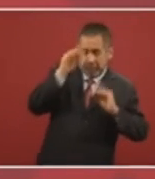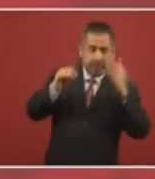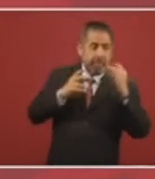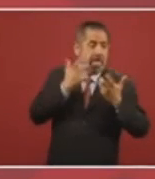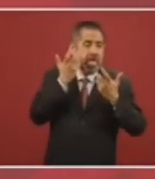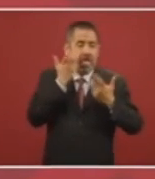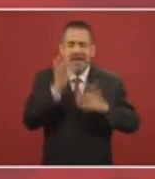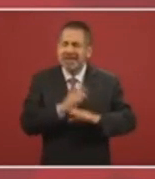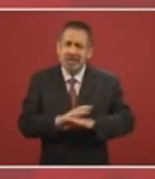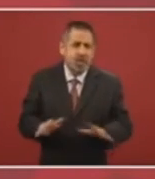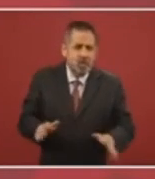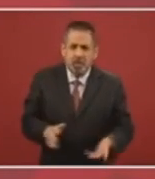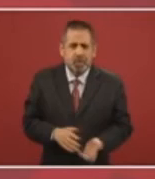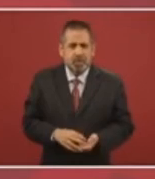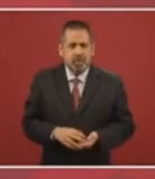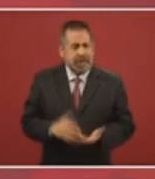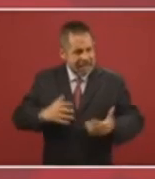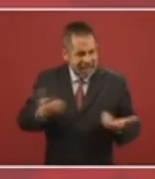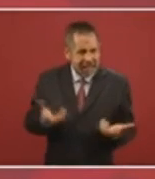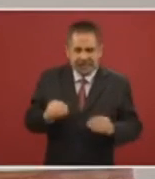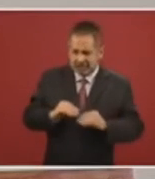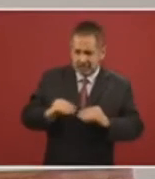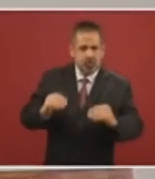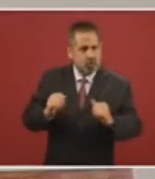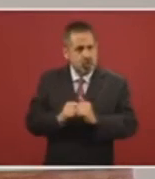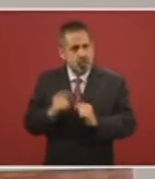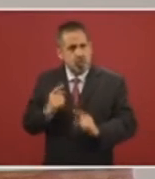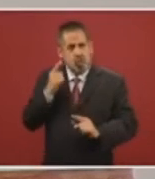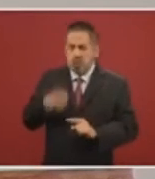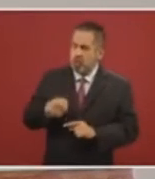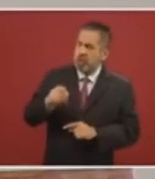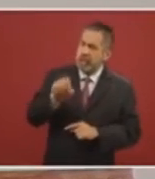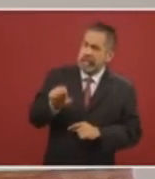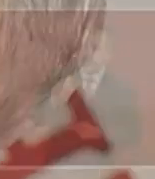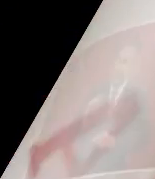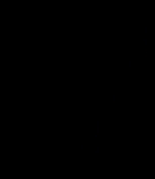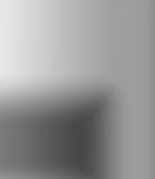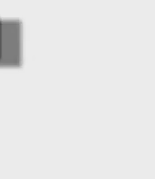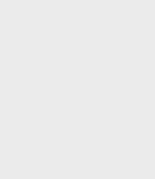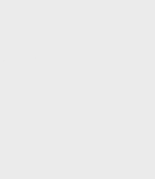actuar con ética, con responsabilidad.